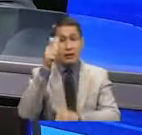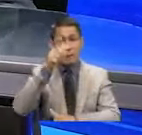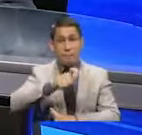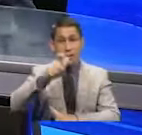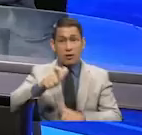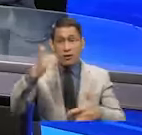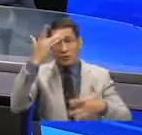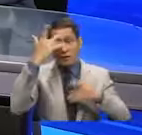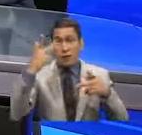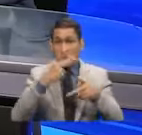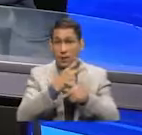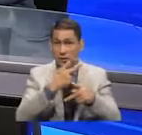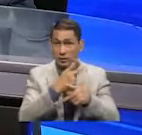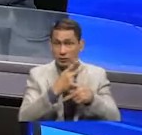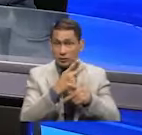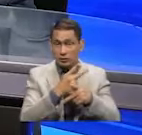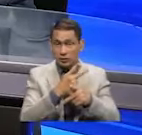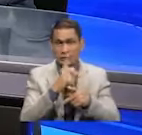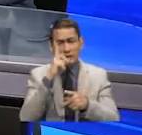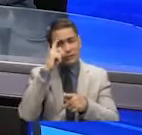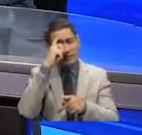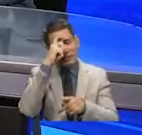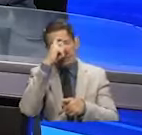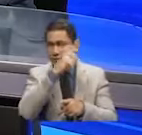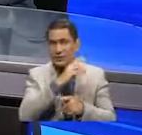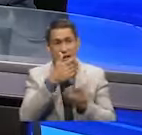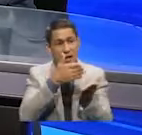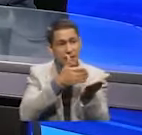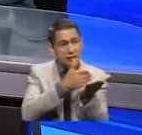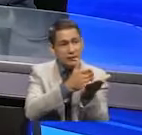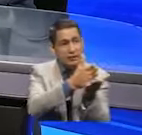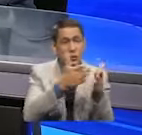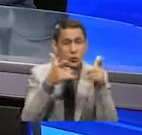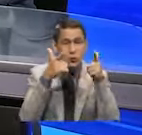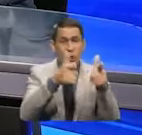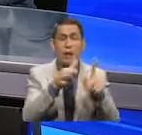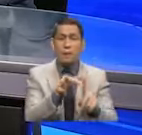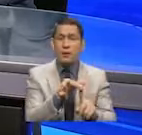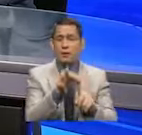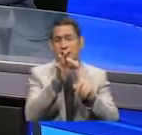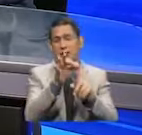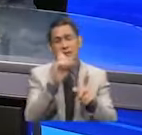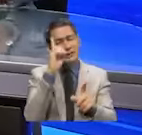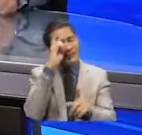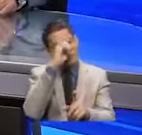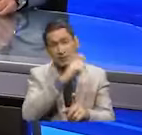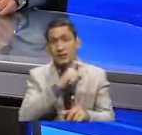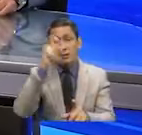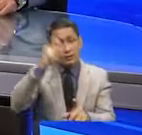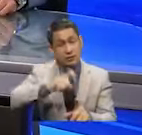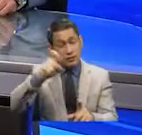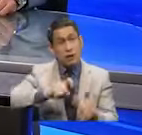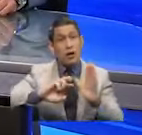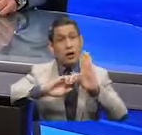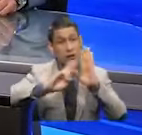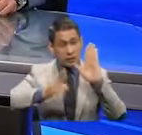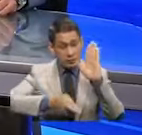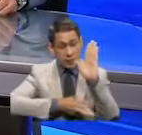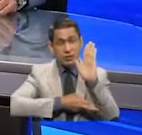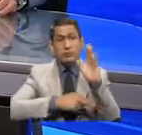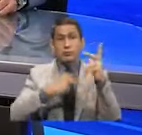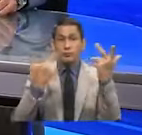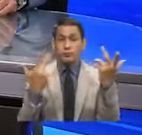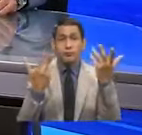esta enfermedad pueden acceder a cuidados paliativos. Es importante tener una legislación en este tema. Por supuesto que sí.